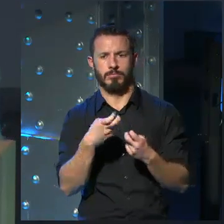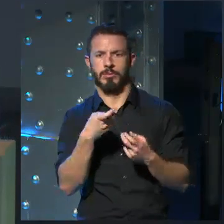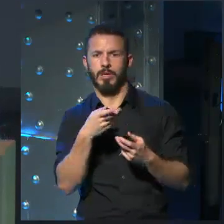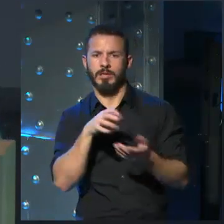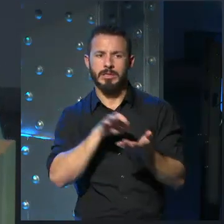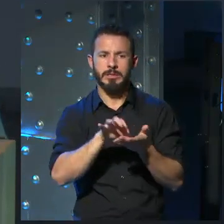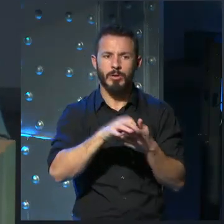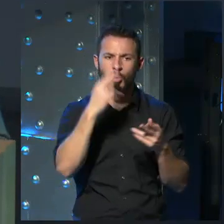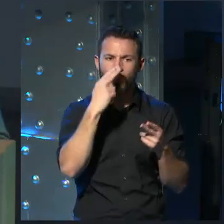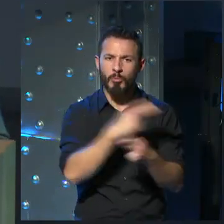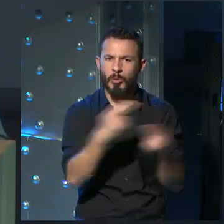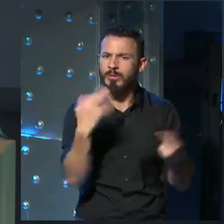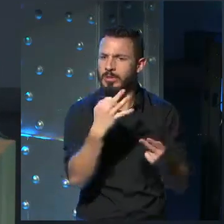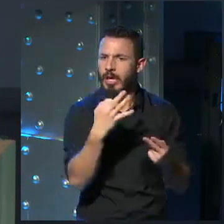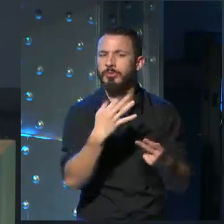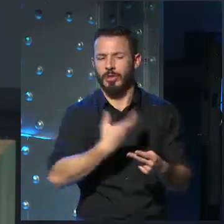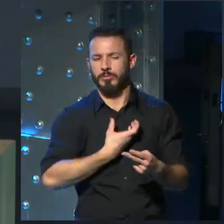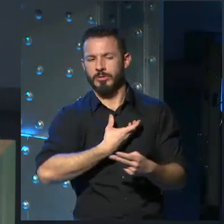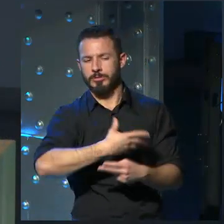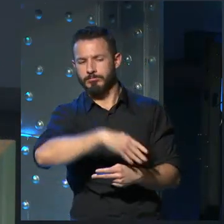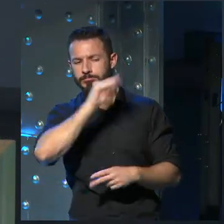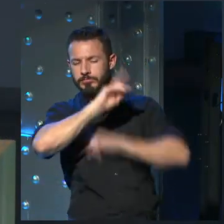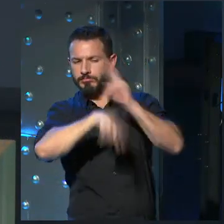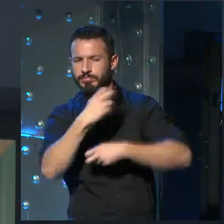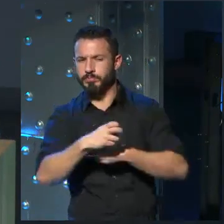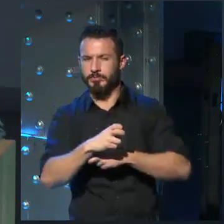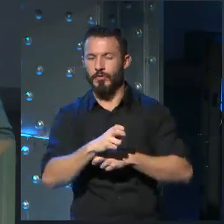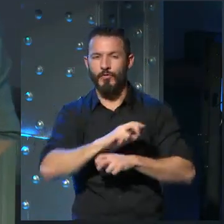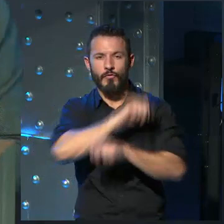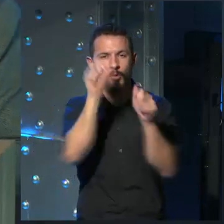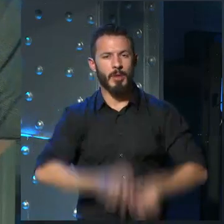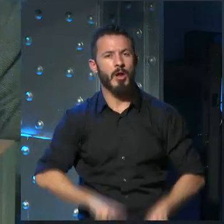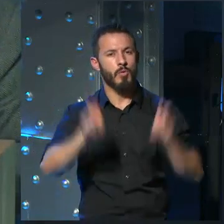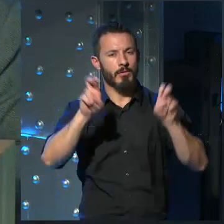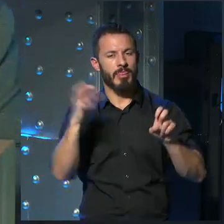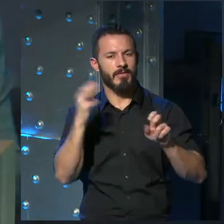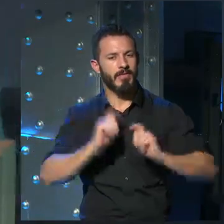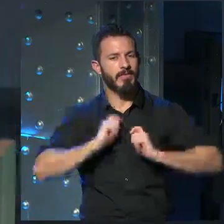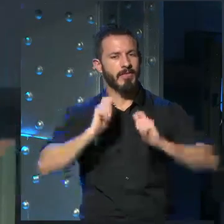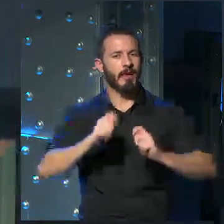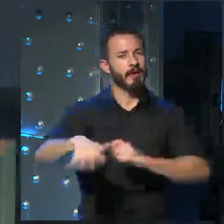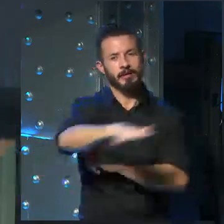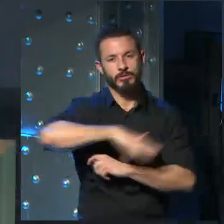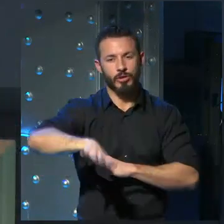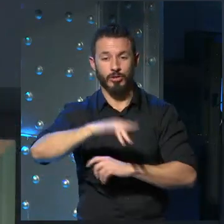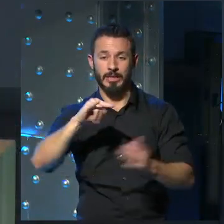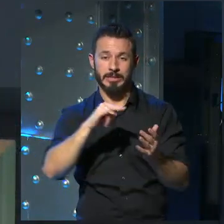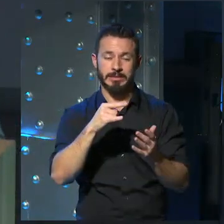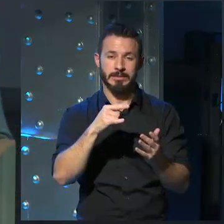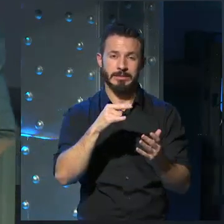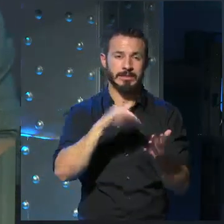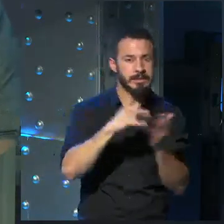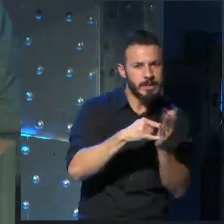el servicio público. Tienen que favorecer un entorno en el que los sistemas, los datos se configuren de una